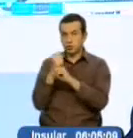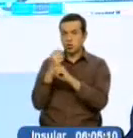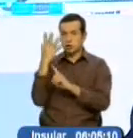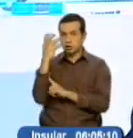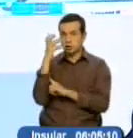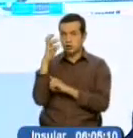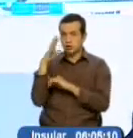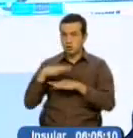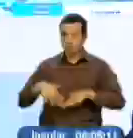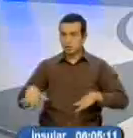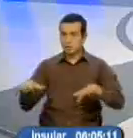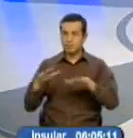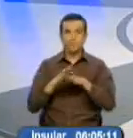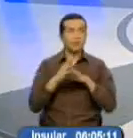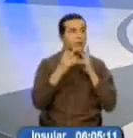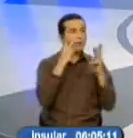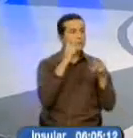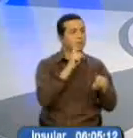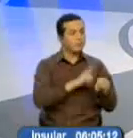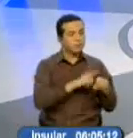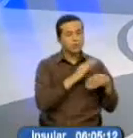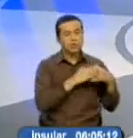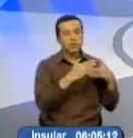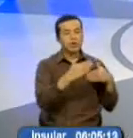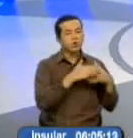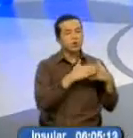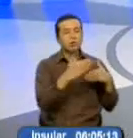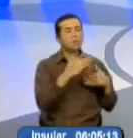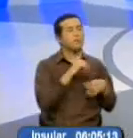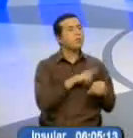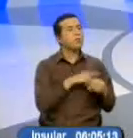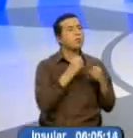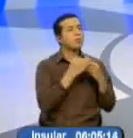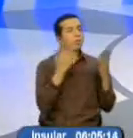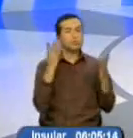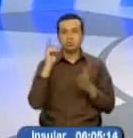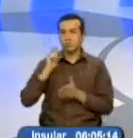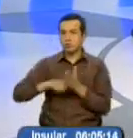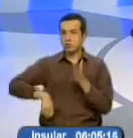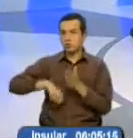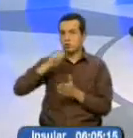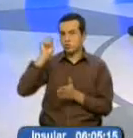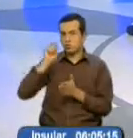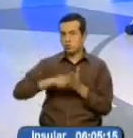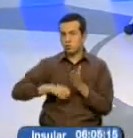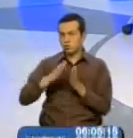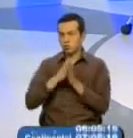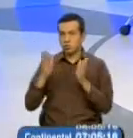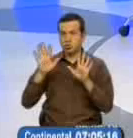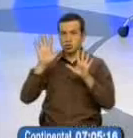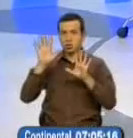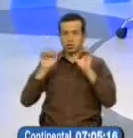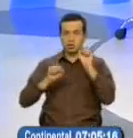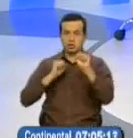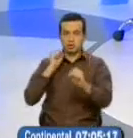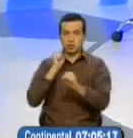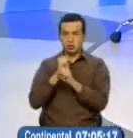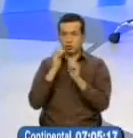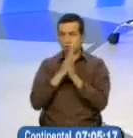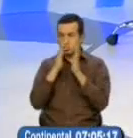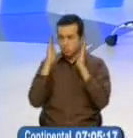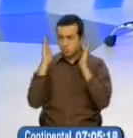15 campos. ¿En un horizonte de tiempo de cuánto? Los contratos son para 10 años.